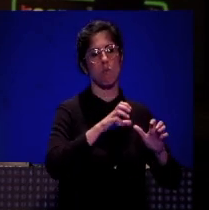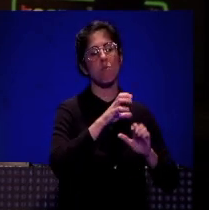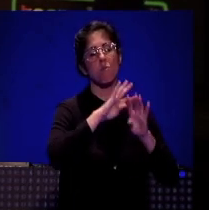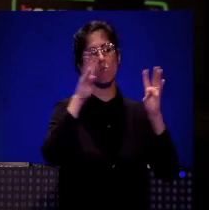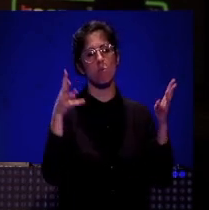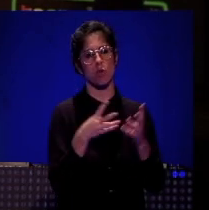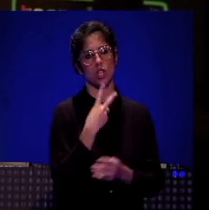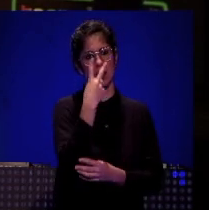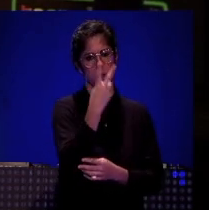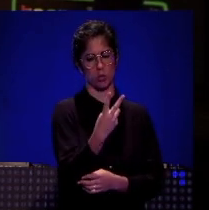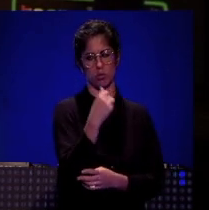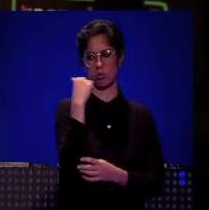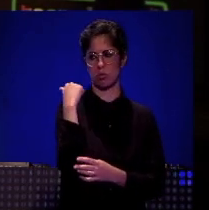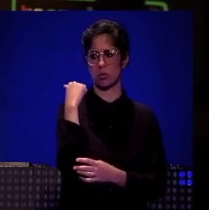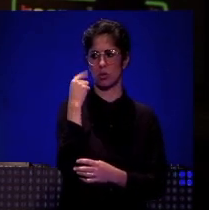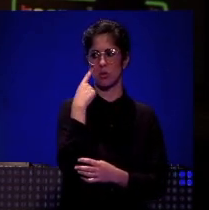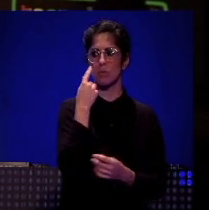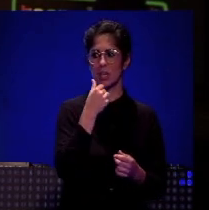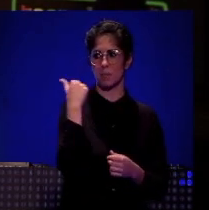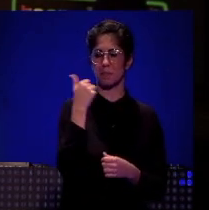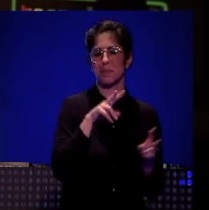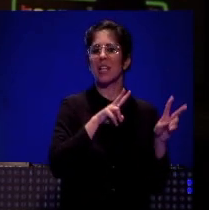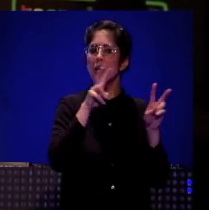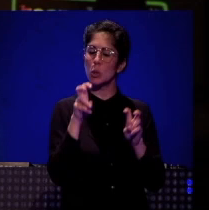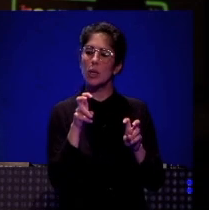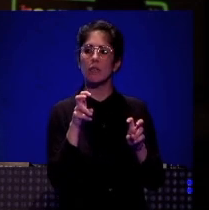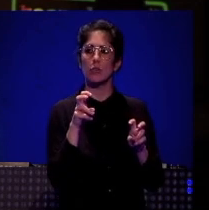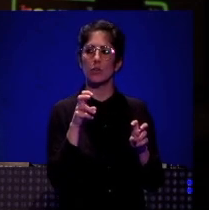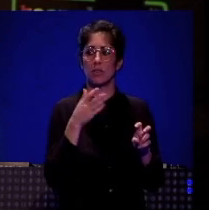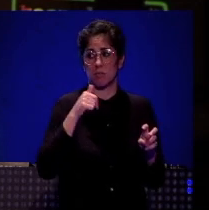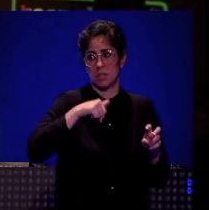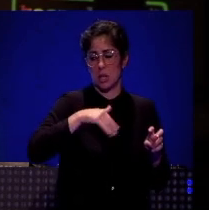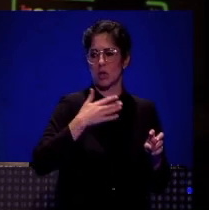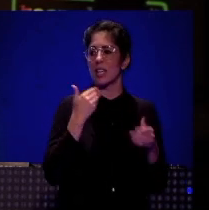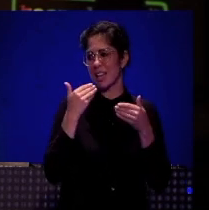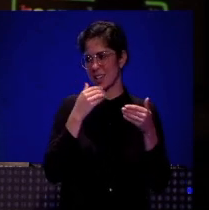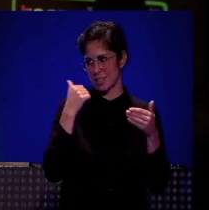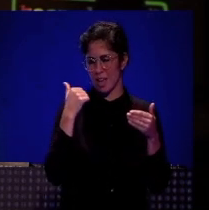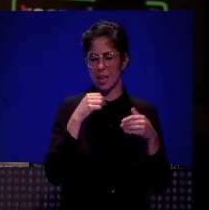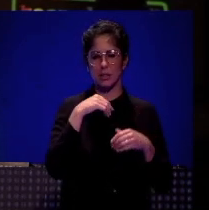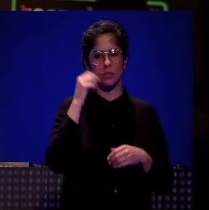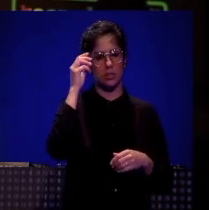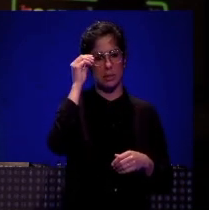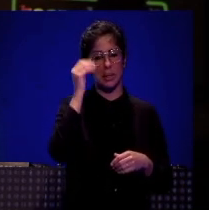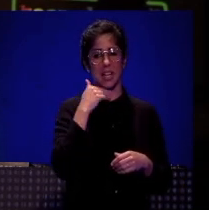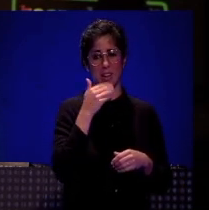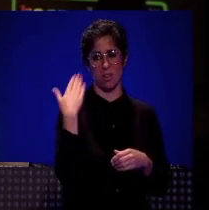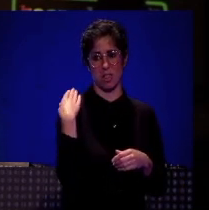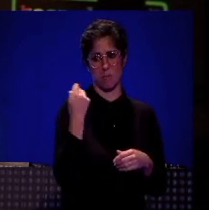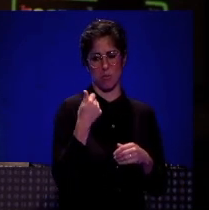y mira aquí tienen mi nuevo podcast qué bueno que gracias a esto que voy a comentar ahora y eso le pisó el otro día pues me